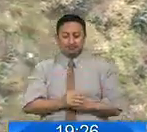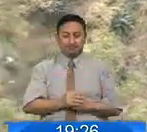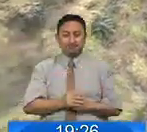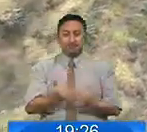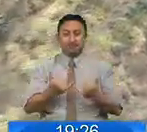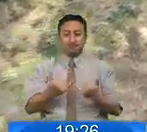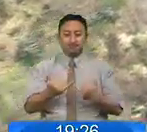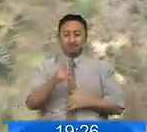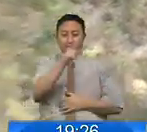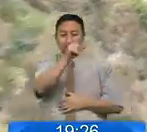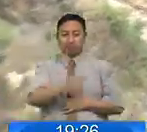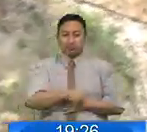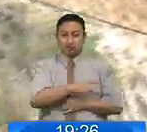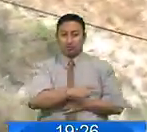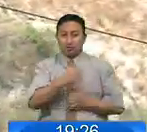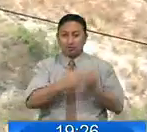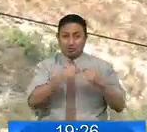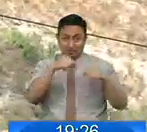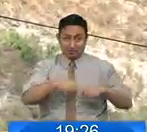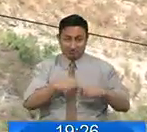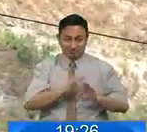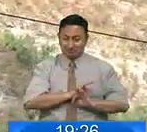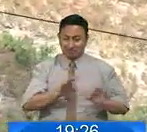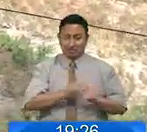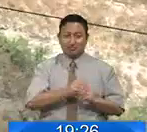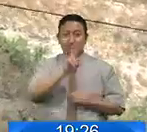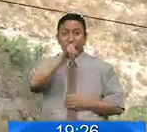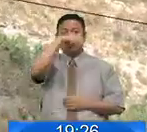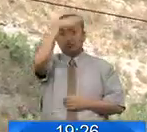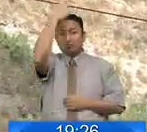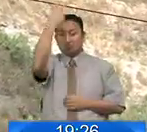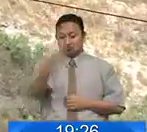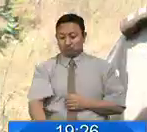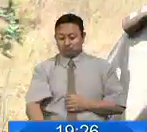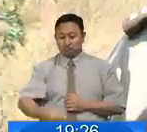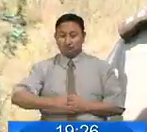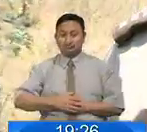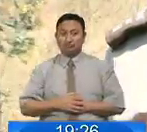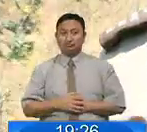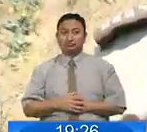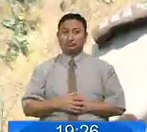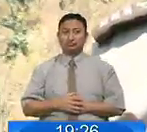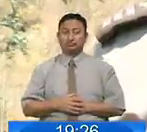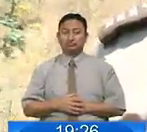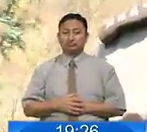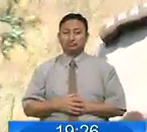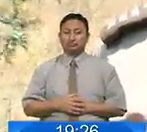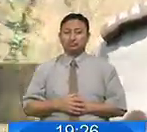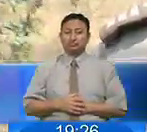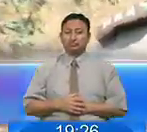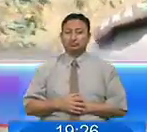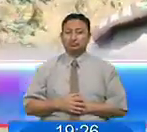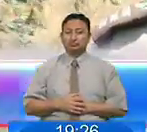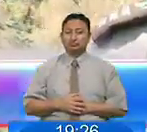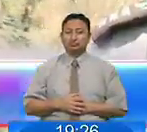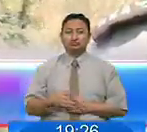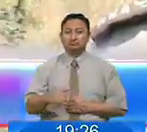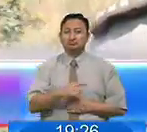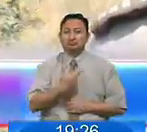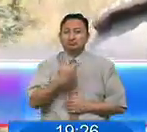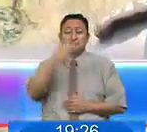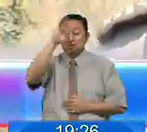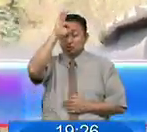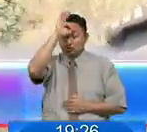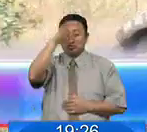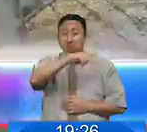es que terminó con sus conflictos terrenales a 150 de profundidad se desconoce las circunstancias y causas que le motivó a